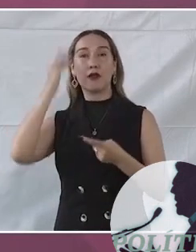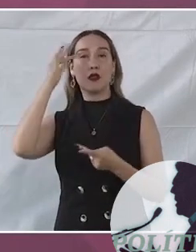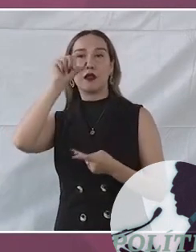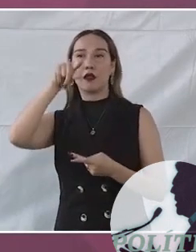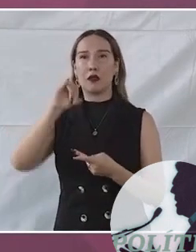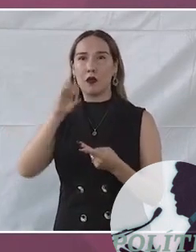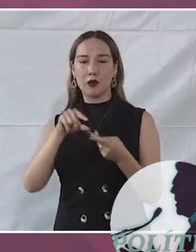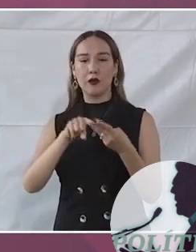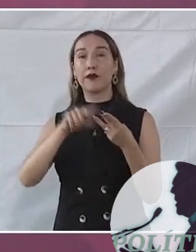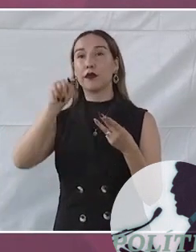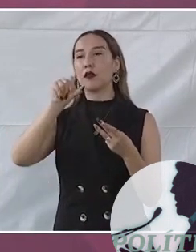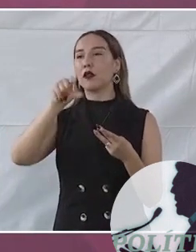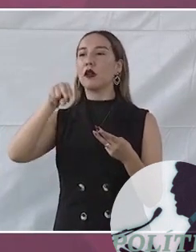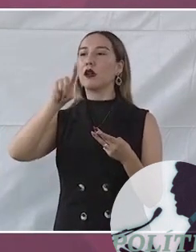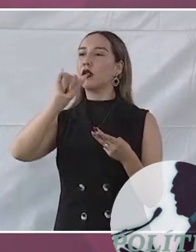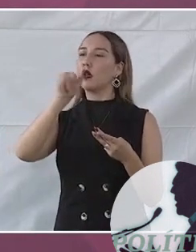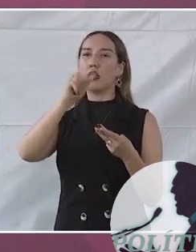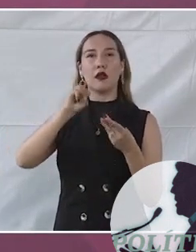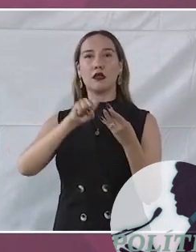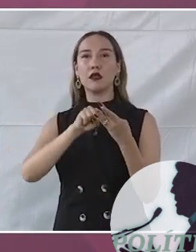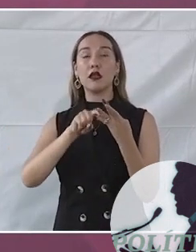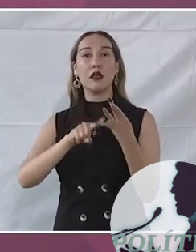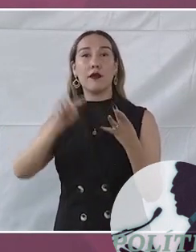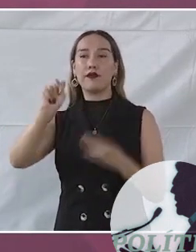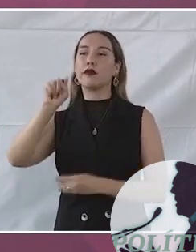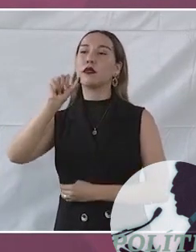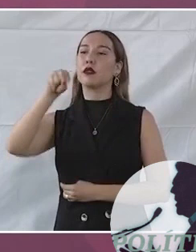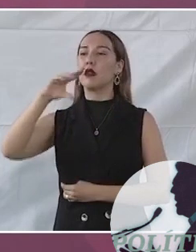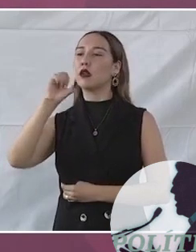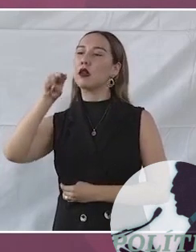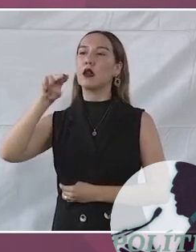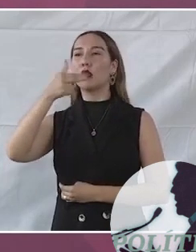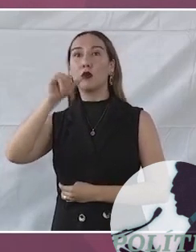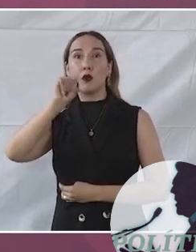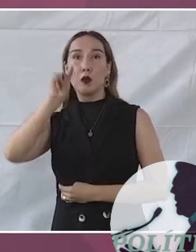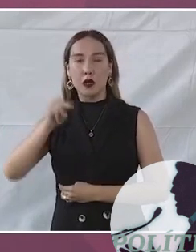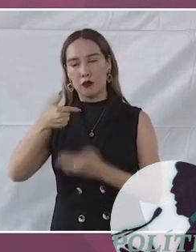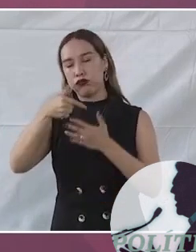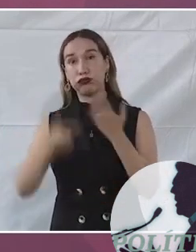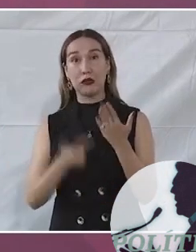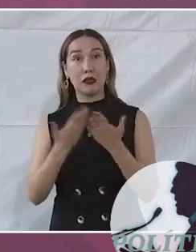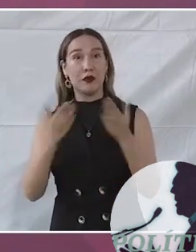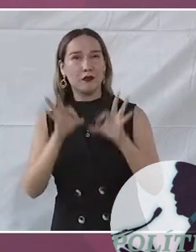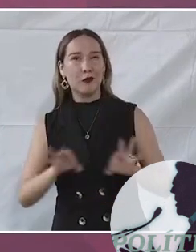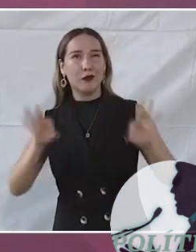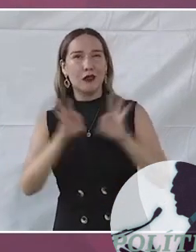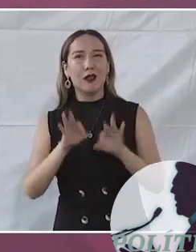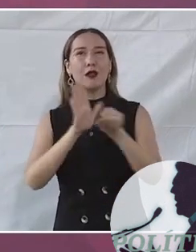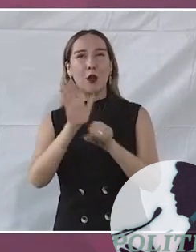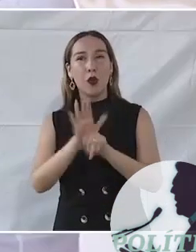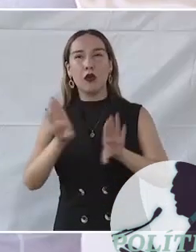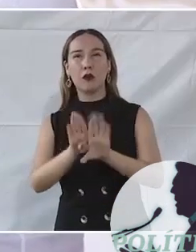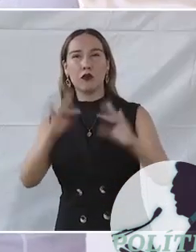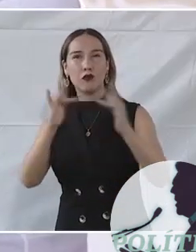Tampamolón, Tancanwitz, y una de las principales causas es la dificultad para llegar a las cabeceras municipales y a las